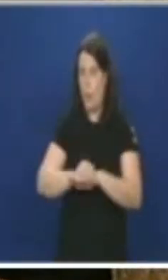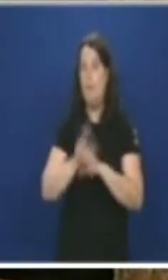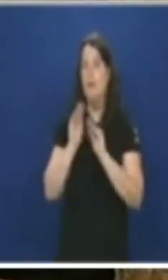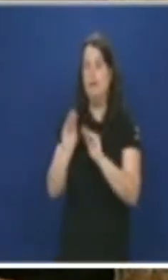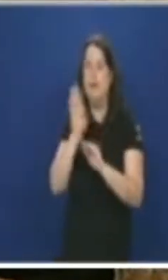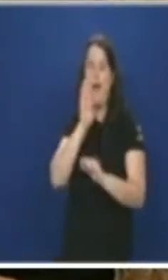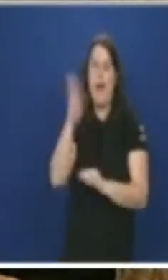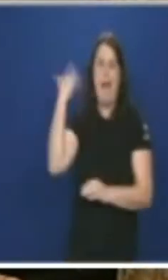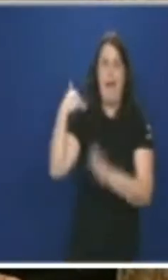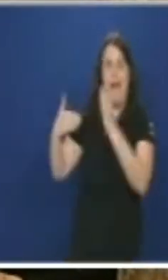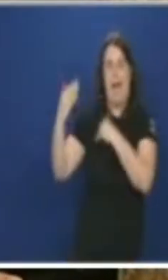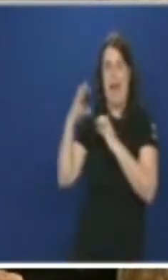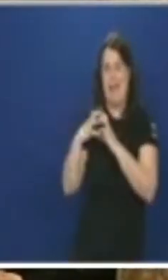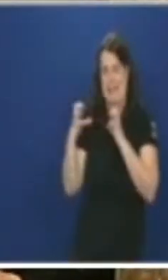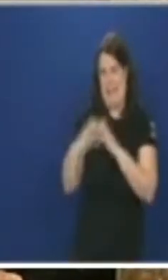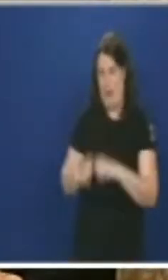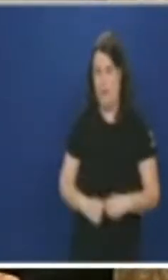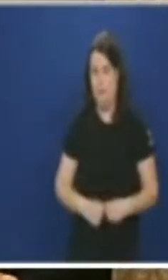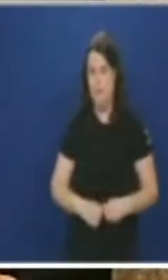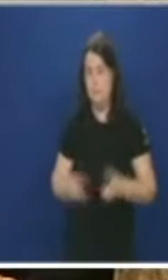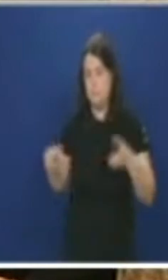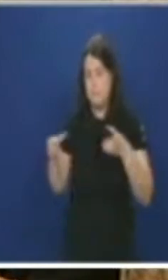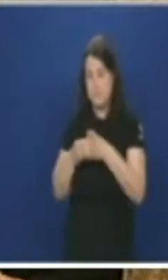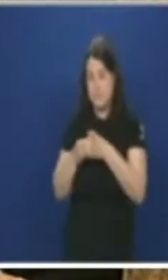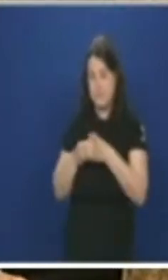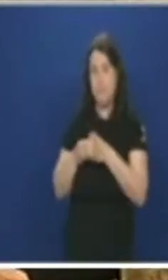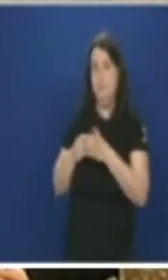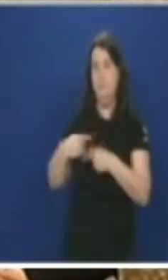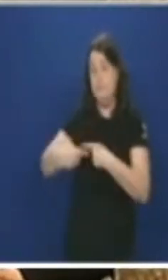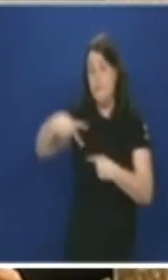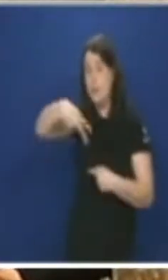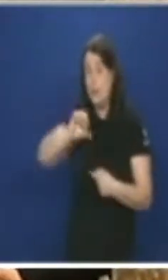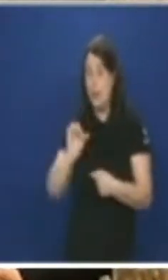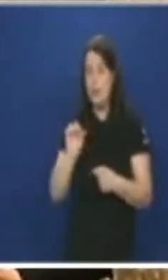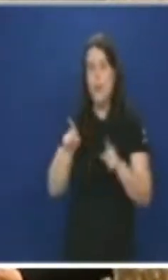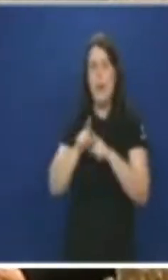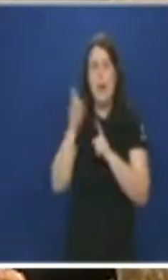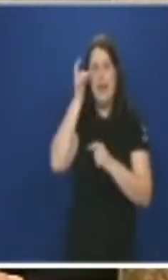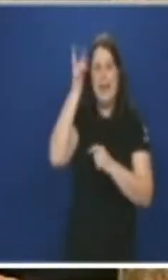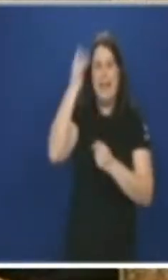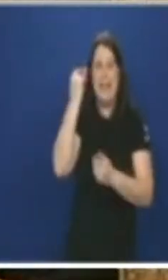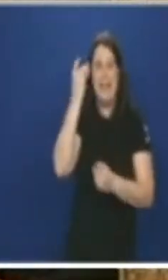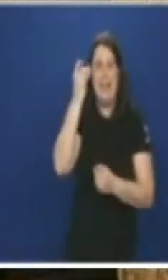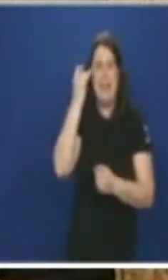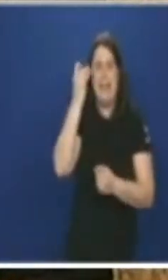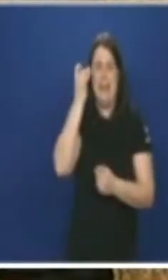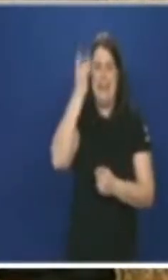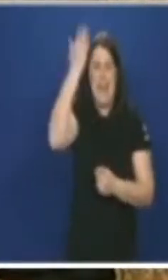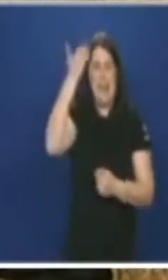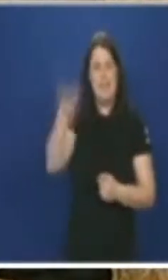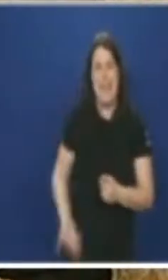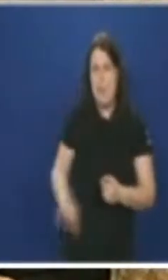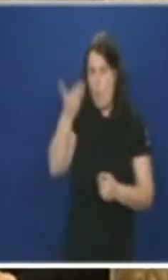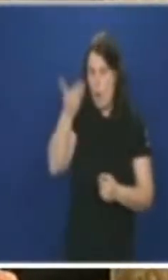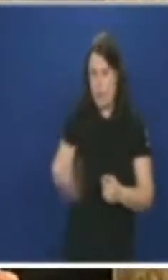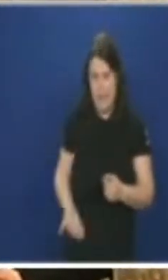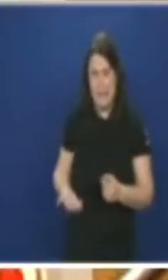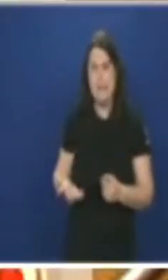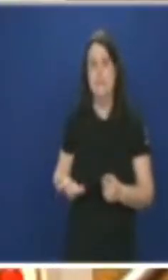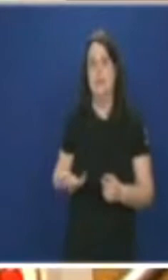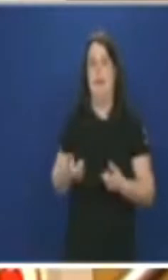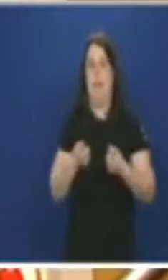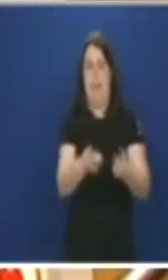nos elabora no seu muíño ideolóxico ideas motrices que seguen alimentando o